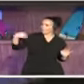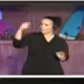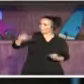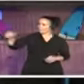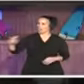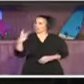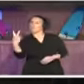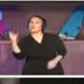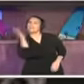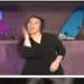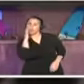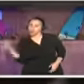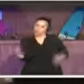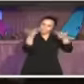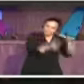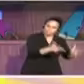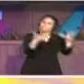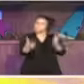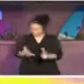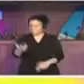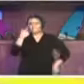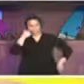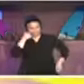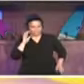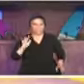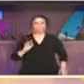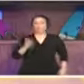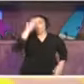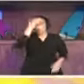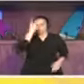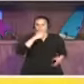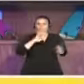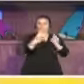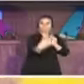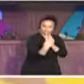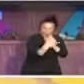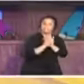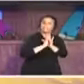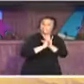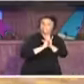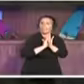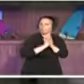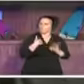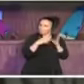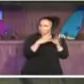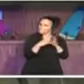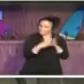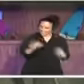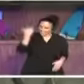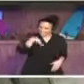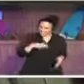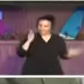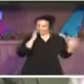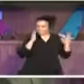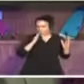que se van a enterar. Por fin te tengo muy cerca de mí. Tenía ganas de